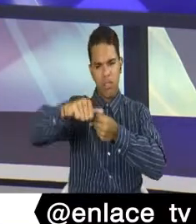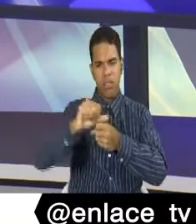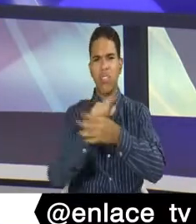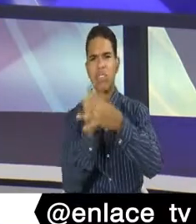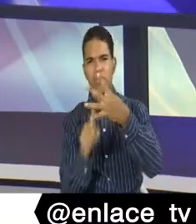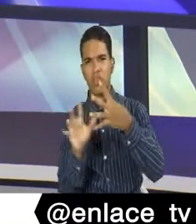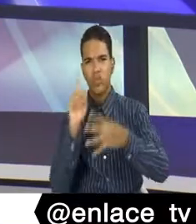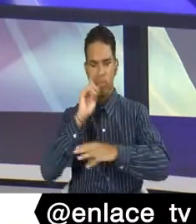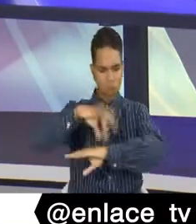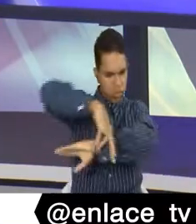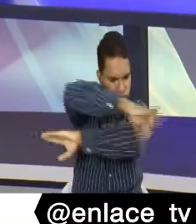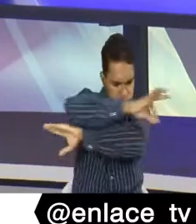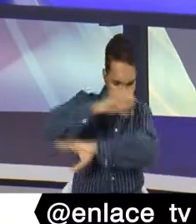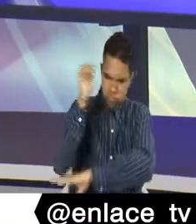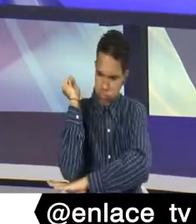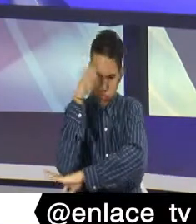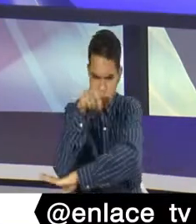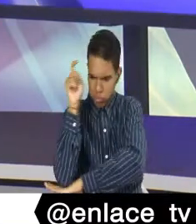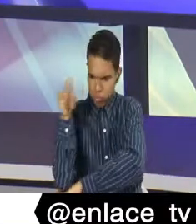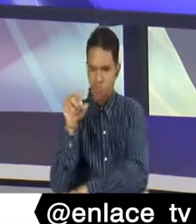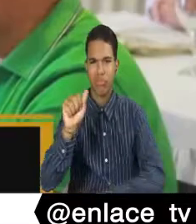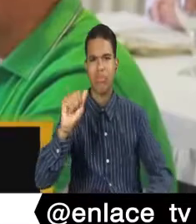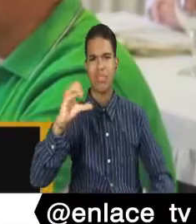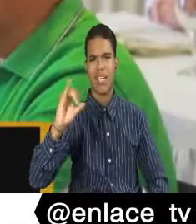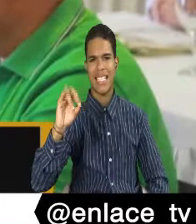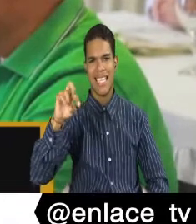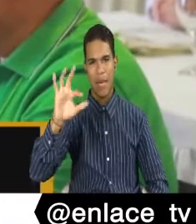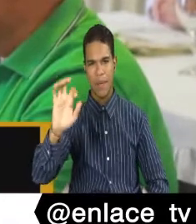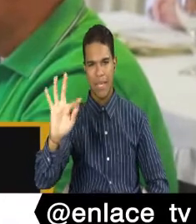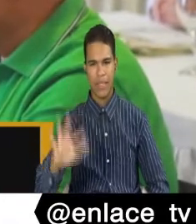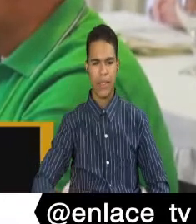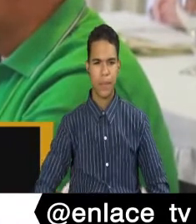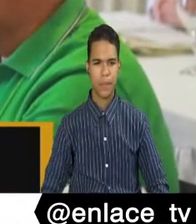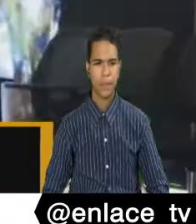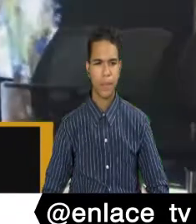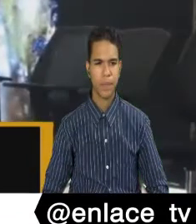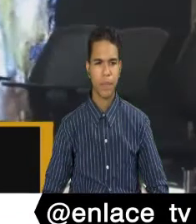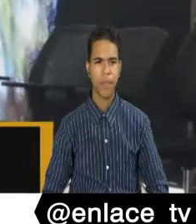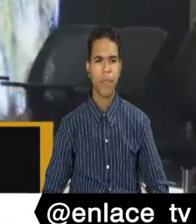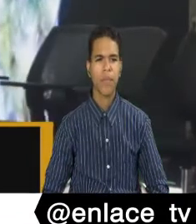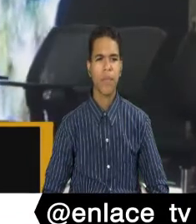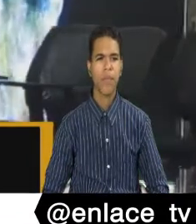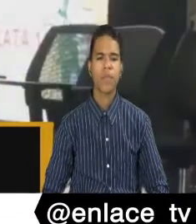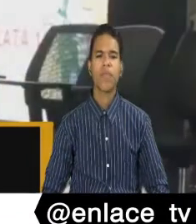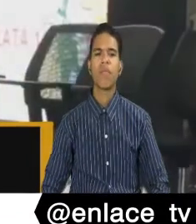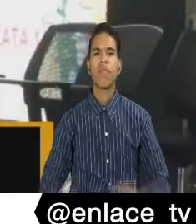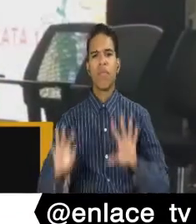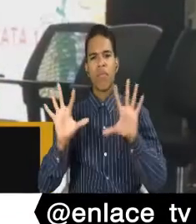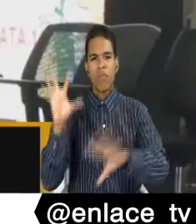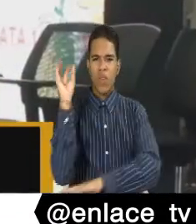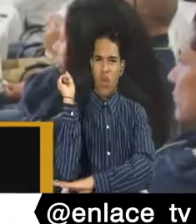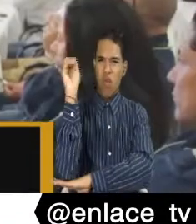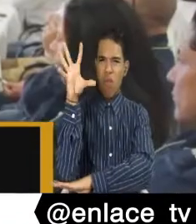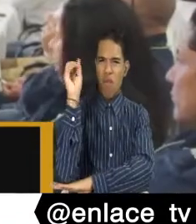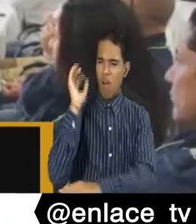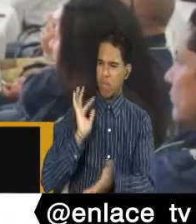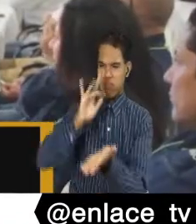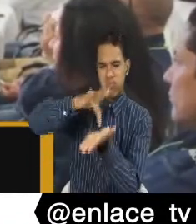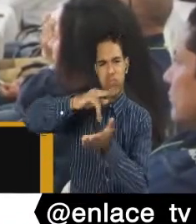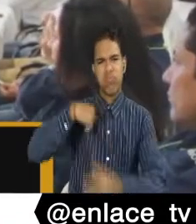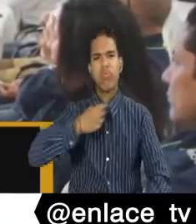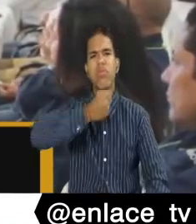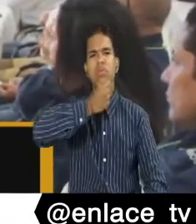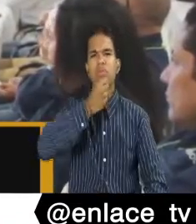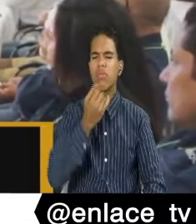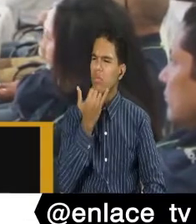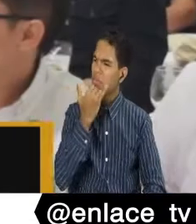de Ingenieros de Petróleo, SACIPET. Concluido el foro sobre yacimientos no convencionales, Enlace Noticias consultó la opinión del secretario de Medio